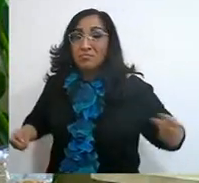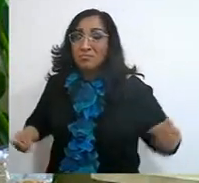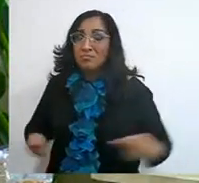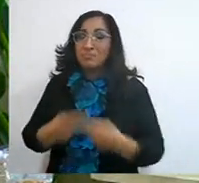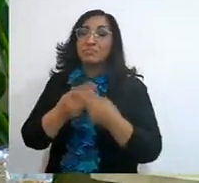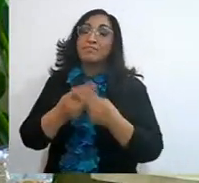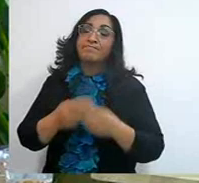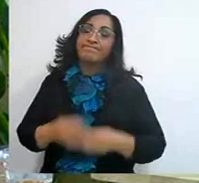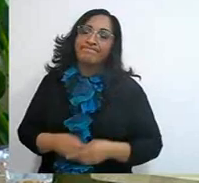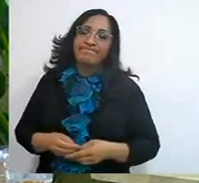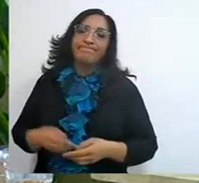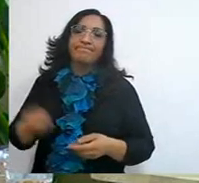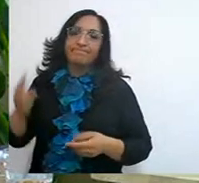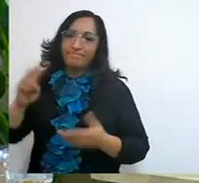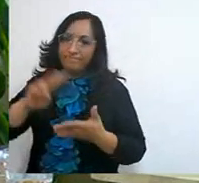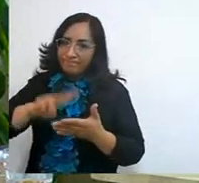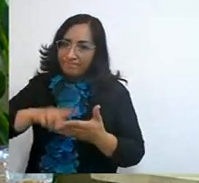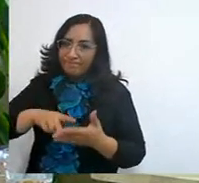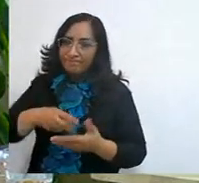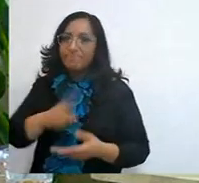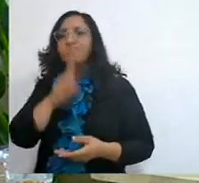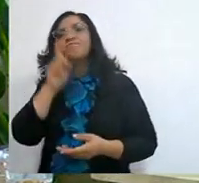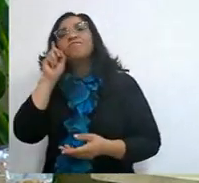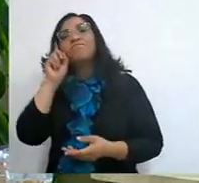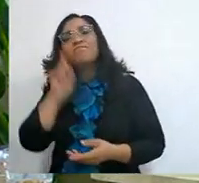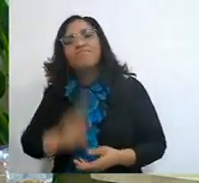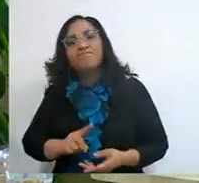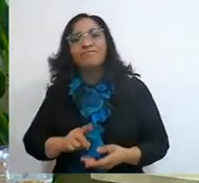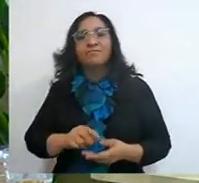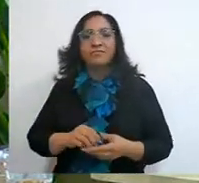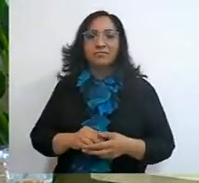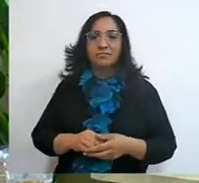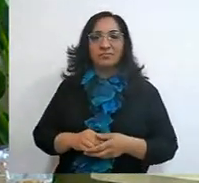Siempre digo yo, una vieja.